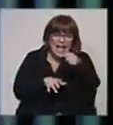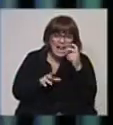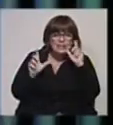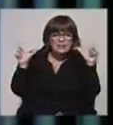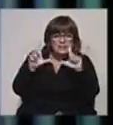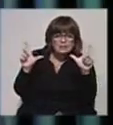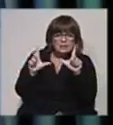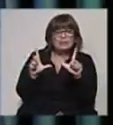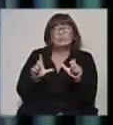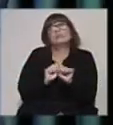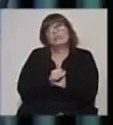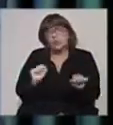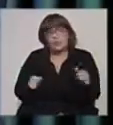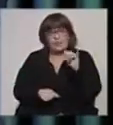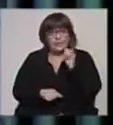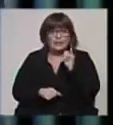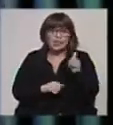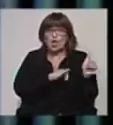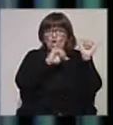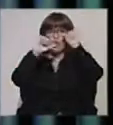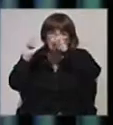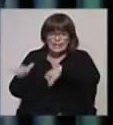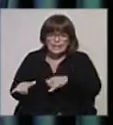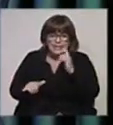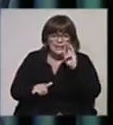Es posible. De hecho, estaba todo el día prendido.